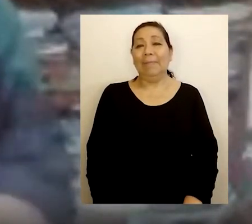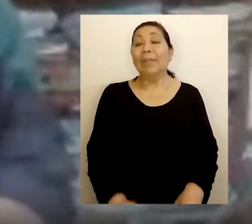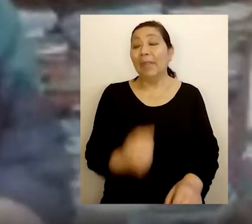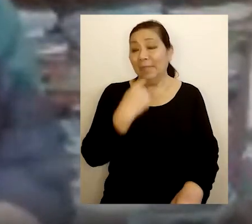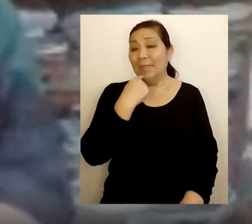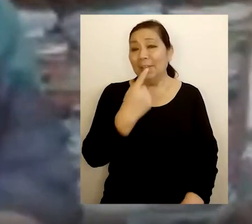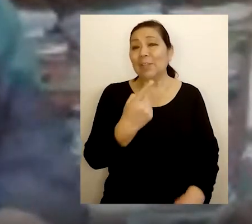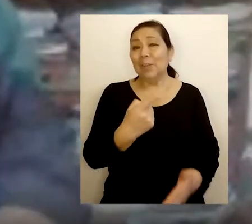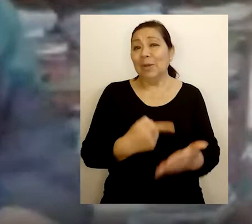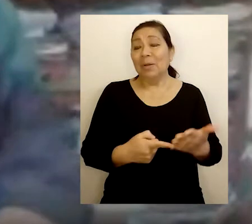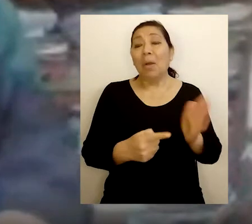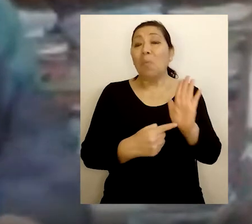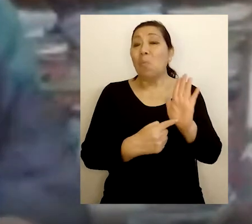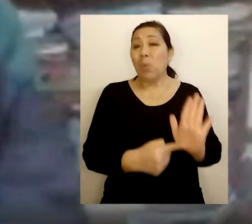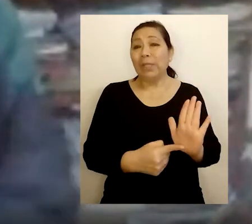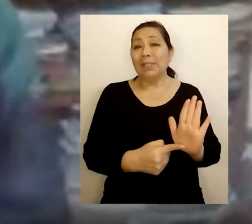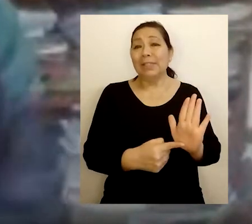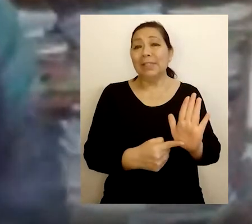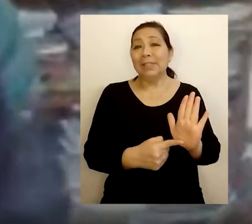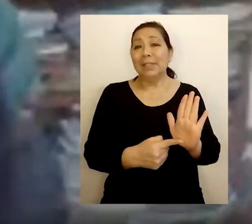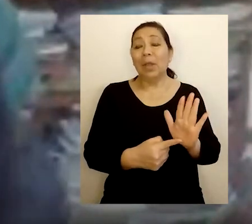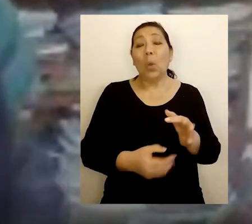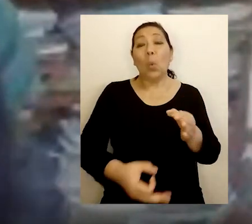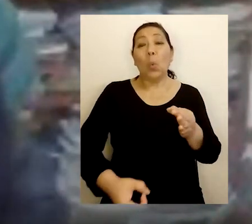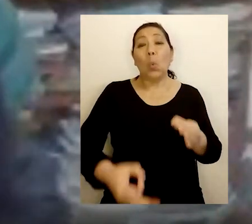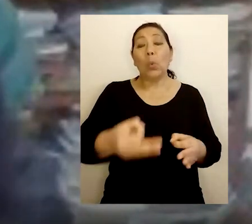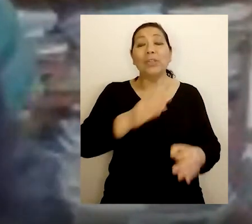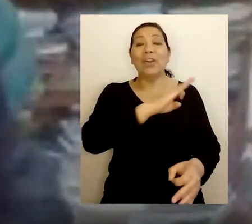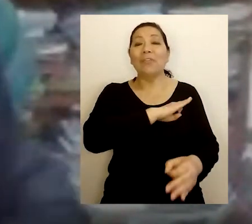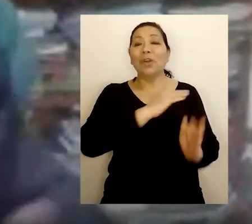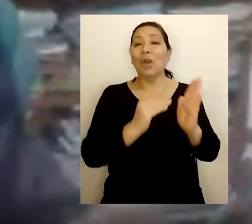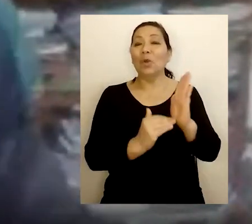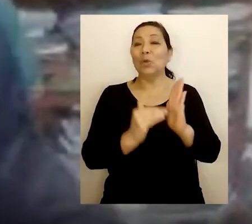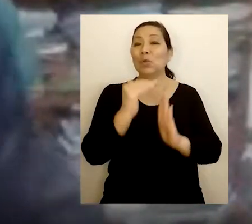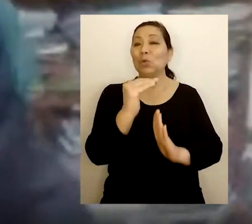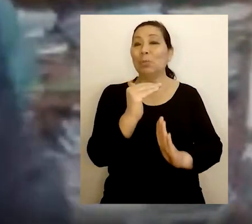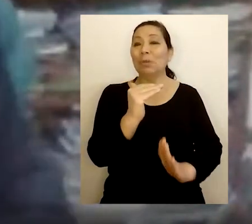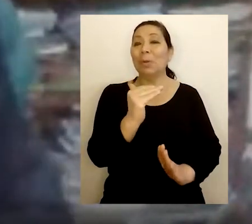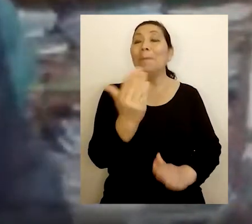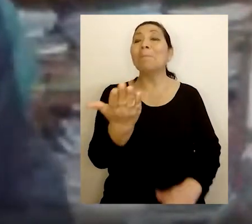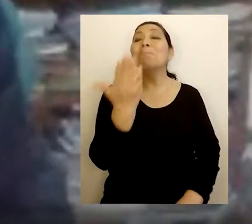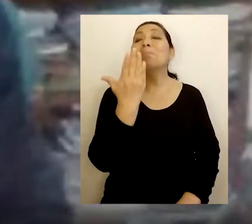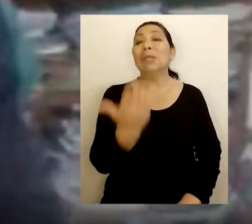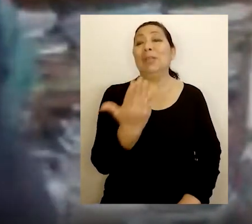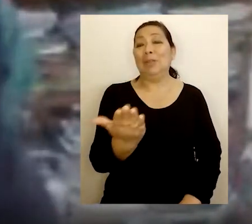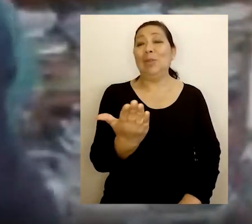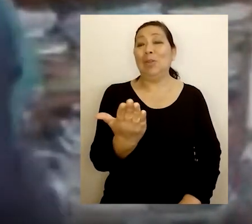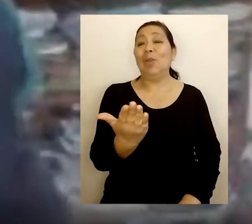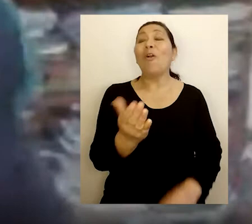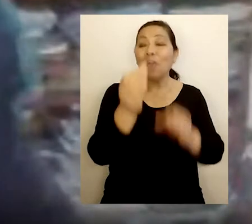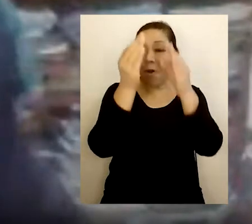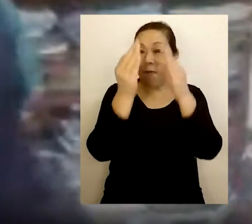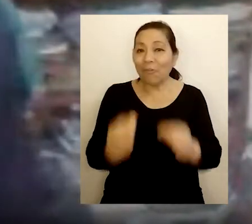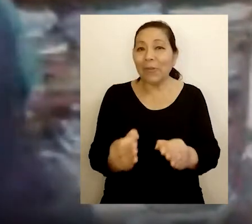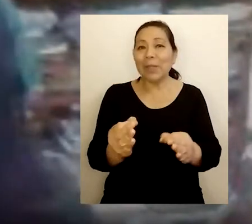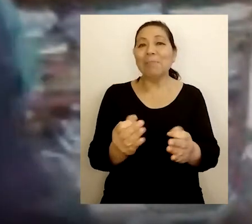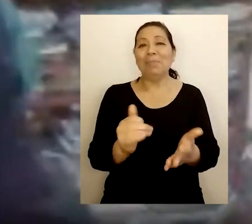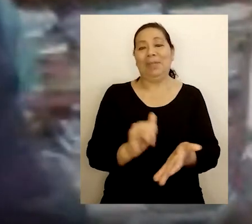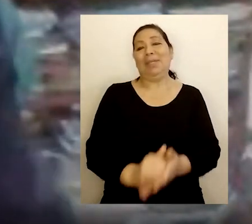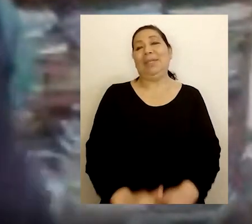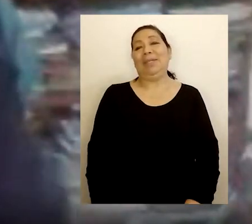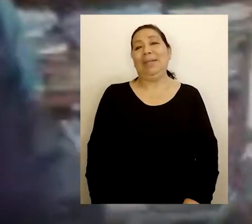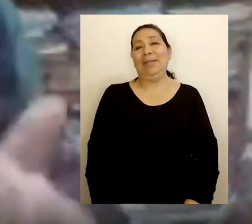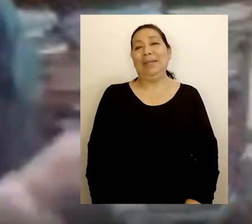en dicho hecho, aparece en la sentencia que el fiscal superior solicitó que se confirme la sentencia,